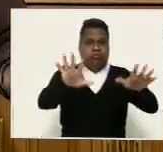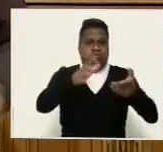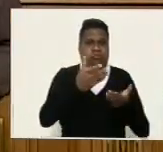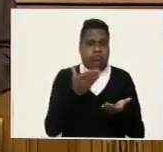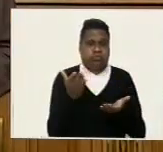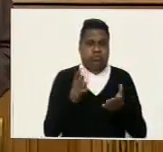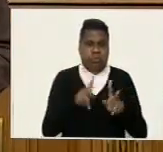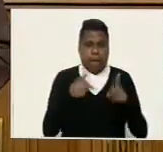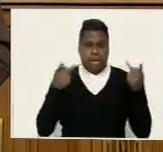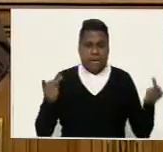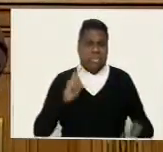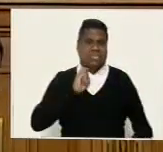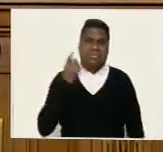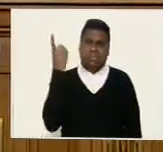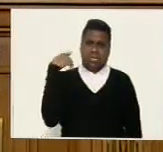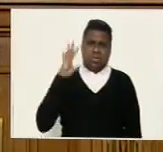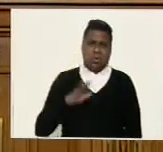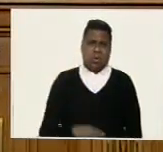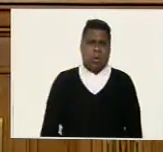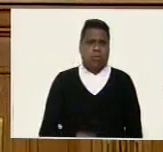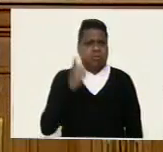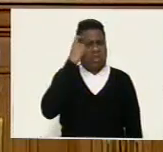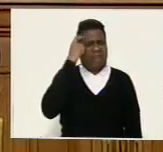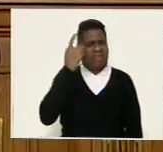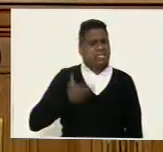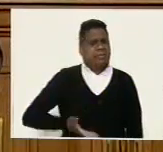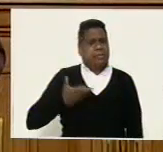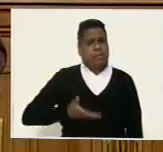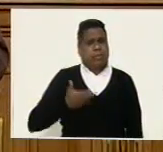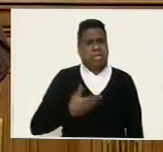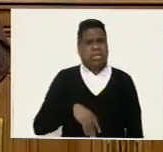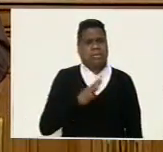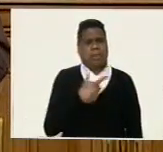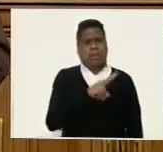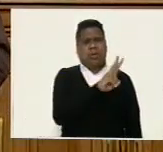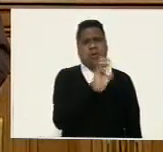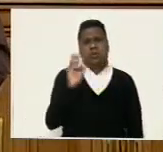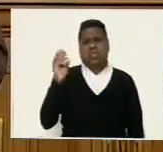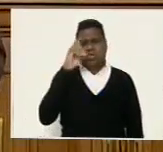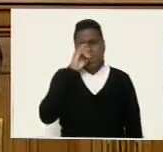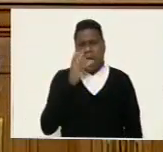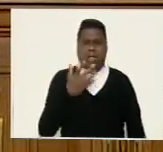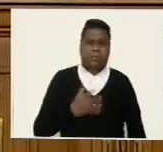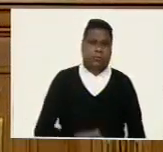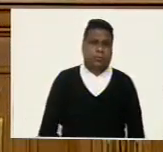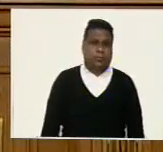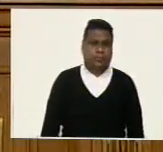nosotros realmente es una fecha extraordinaria, son 200 años